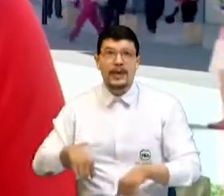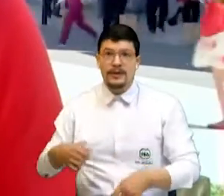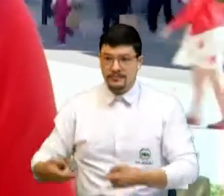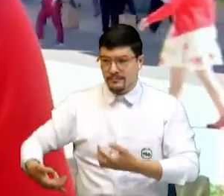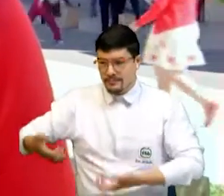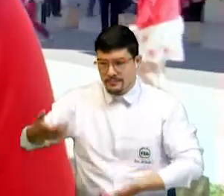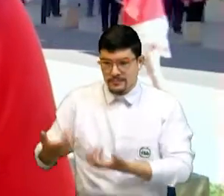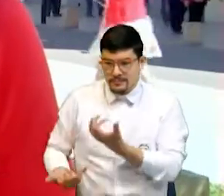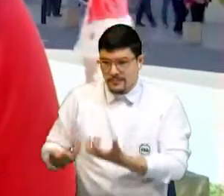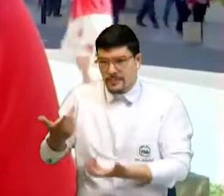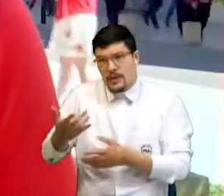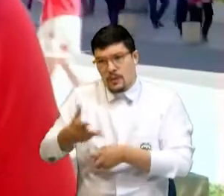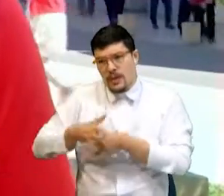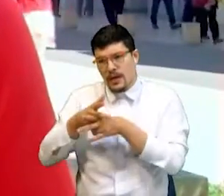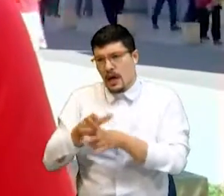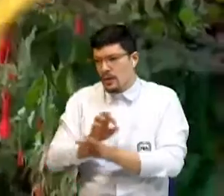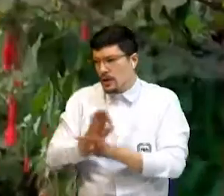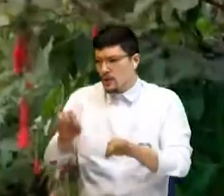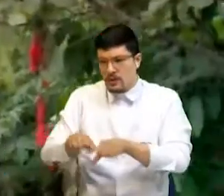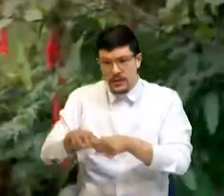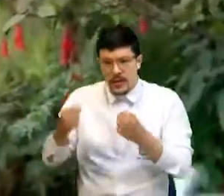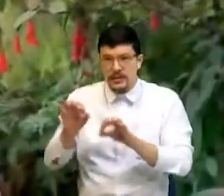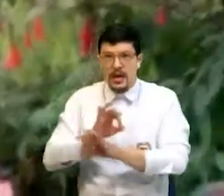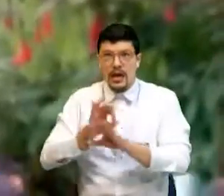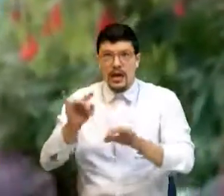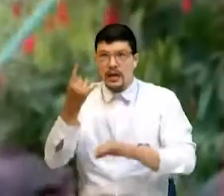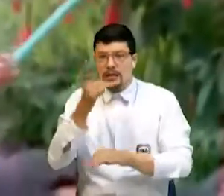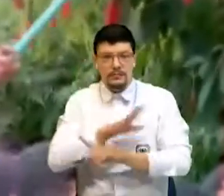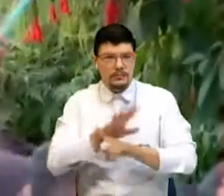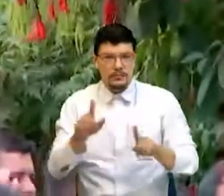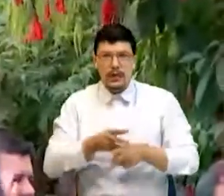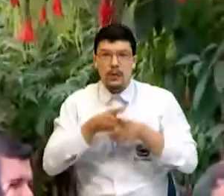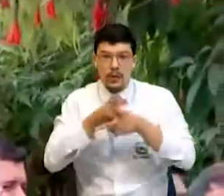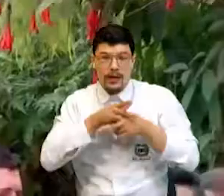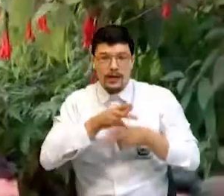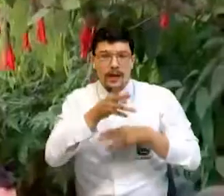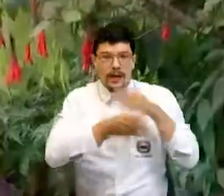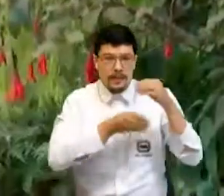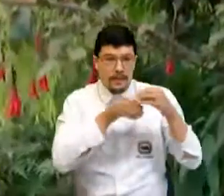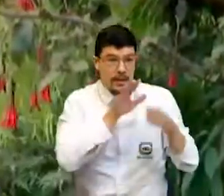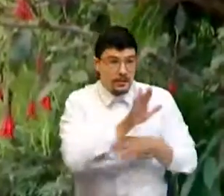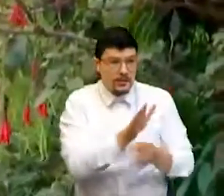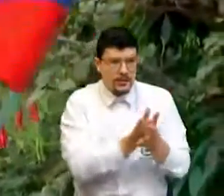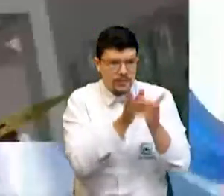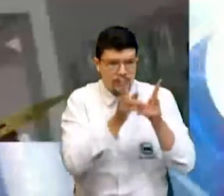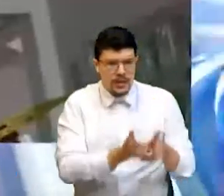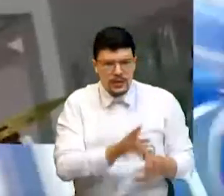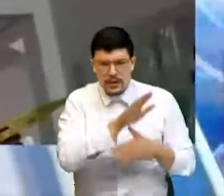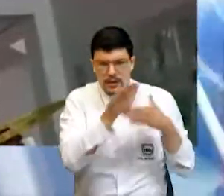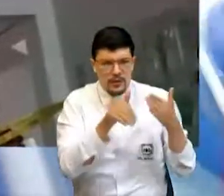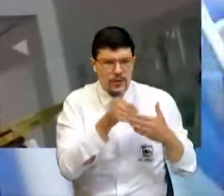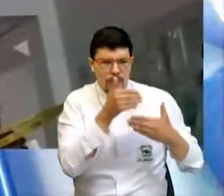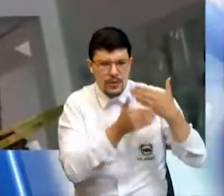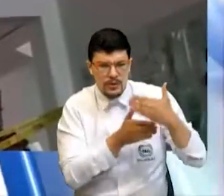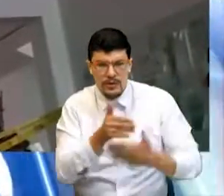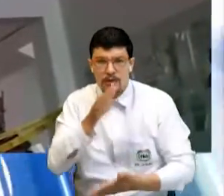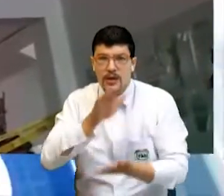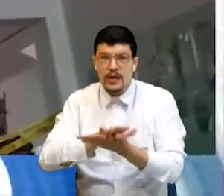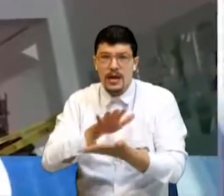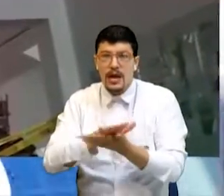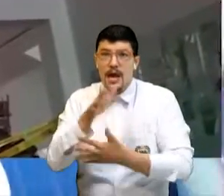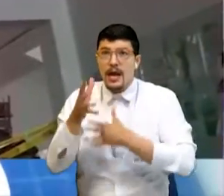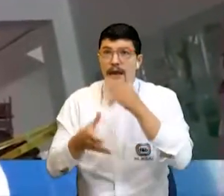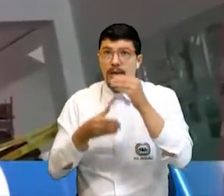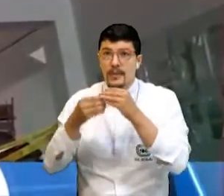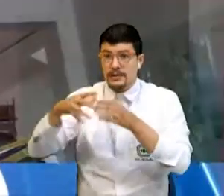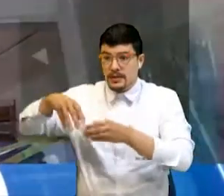tener cuidado de que no vayamos a dañar ninguna instalación. Los estudiantes han reiterado que todo será en calma. También hay que registrar que